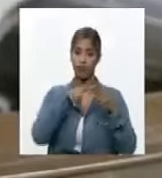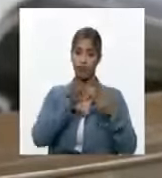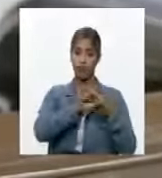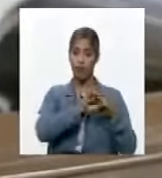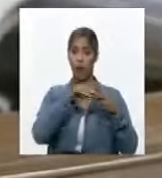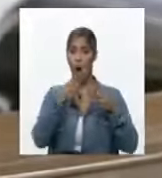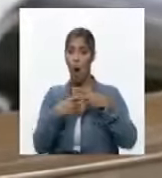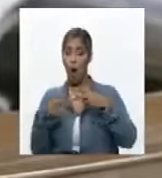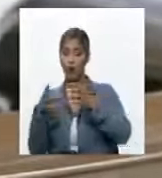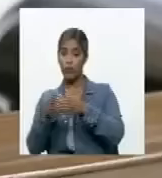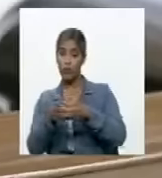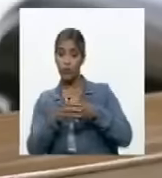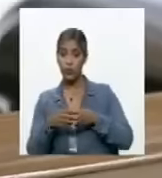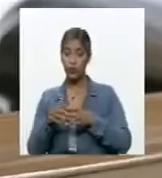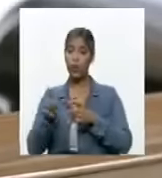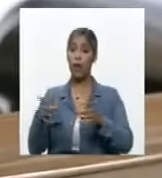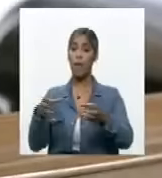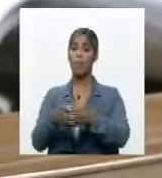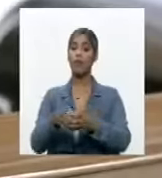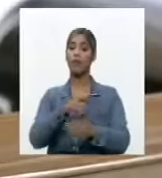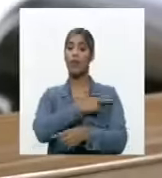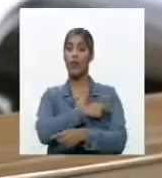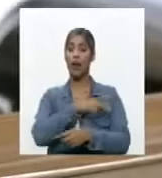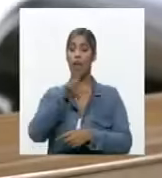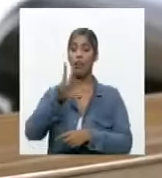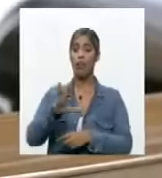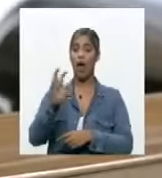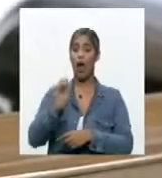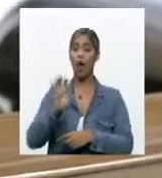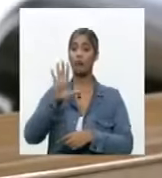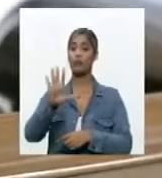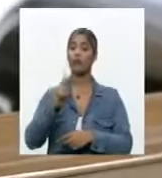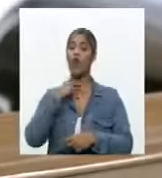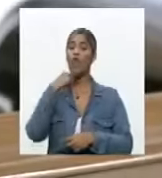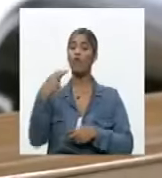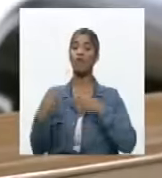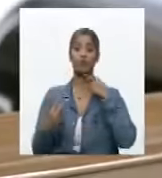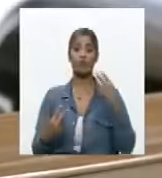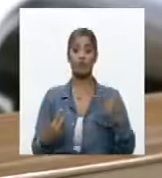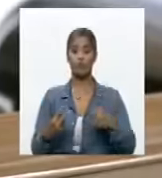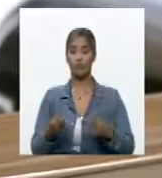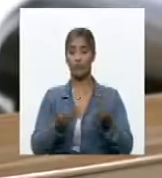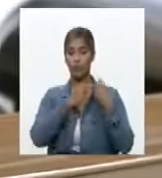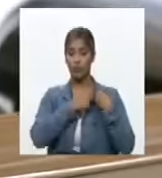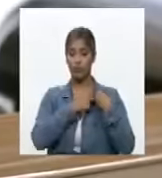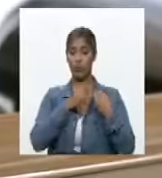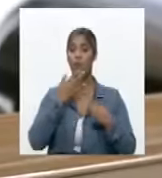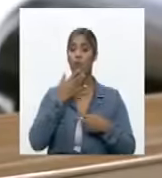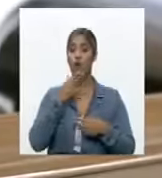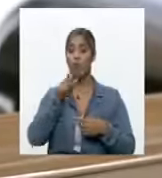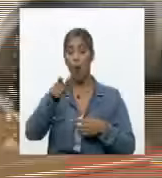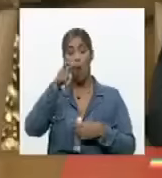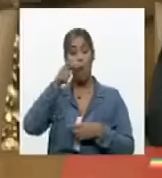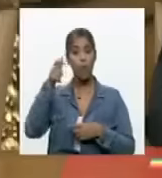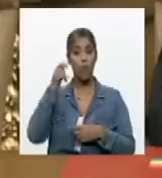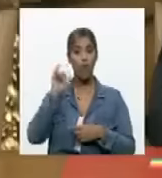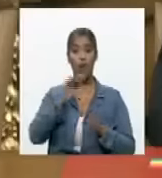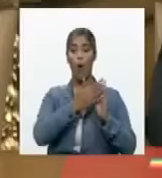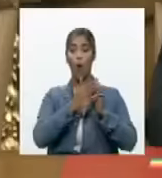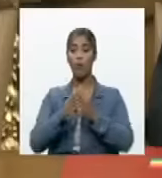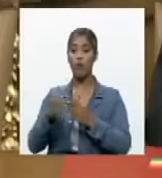demás instancias una mesa delegada de 3 o 5 voceras o voceros. En el caso de los pueblos y